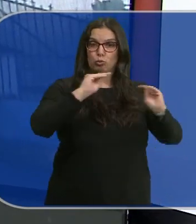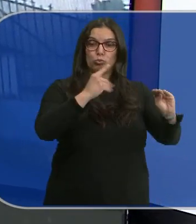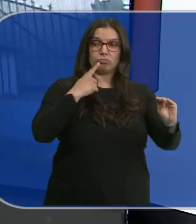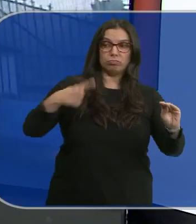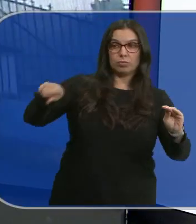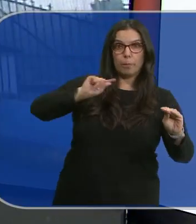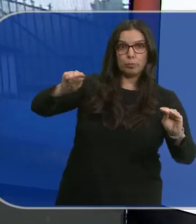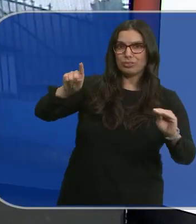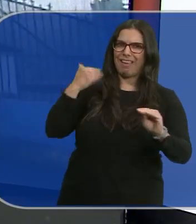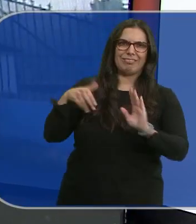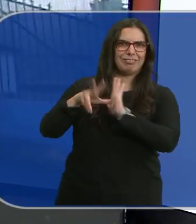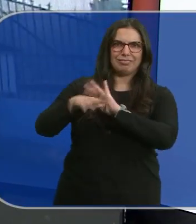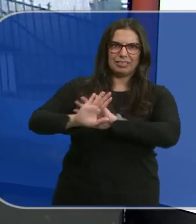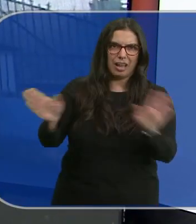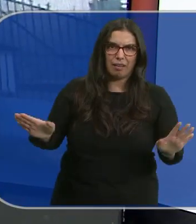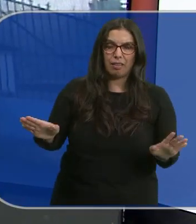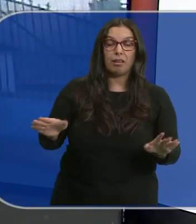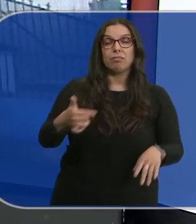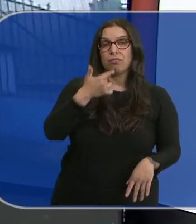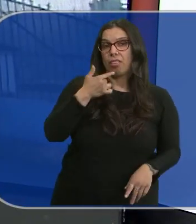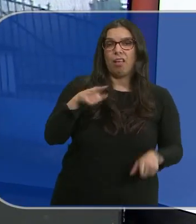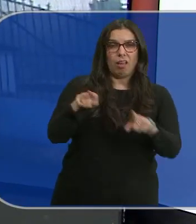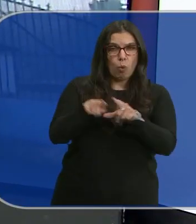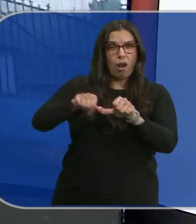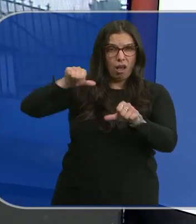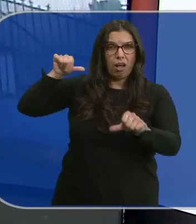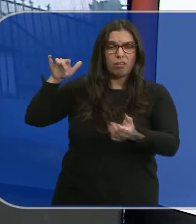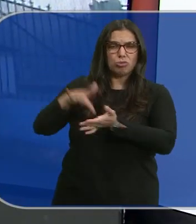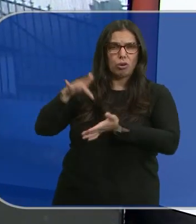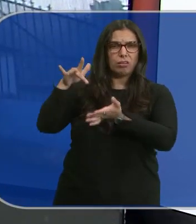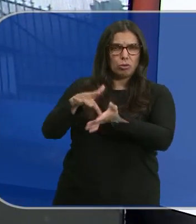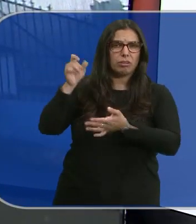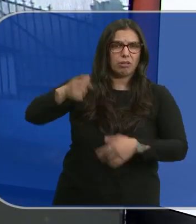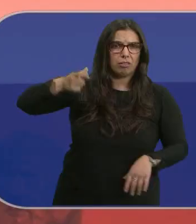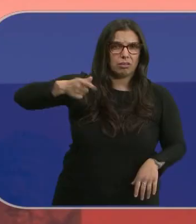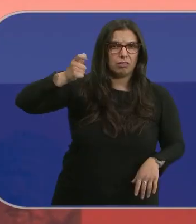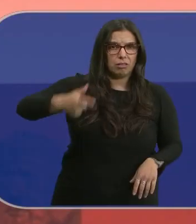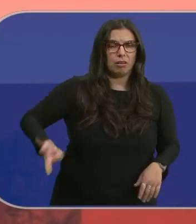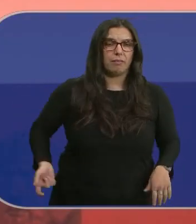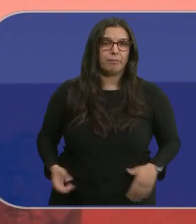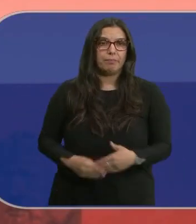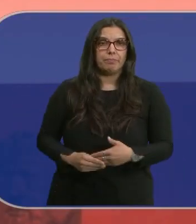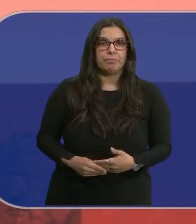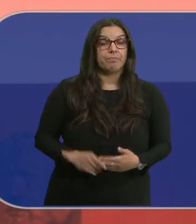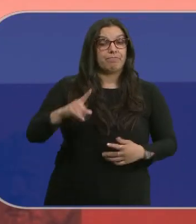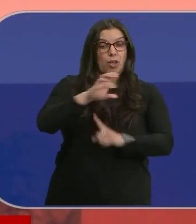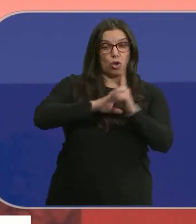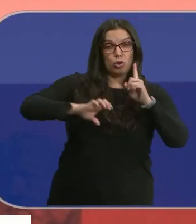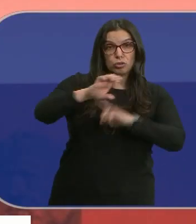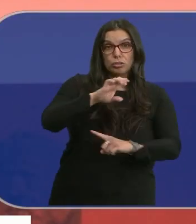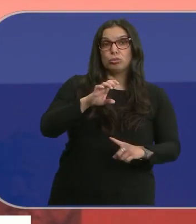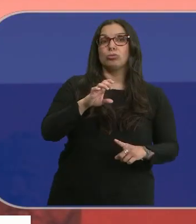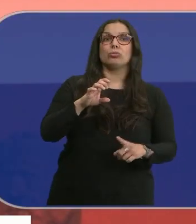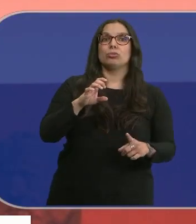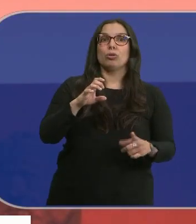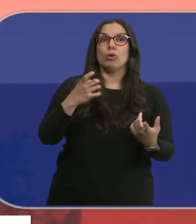Administración autonómica de llegar tarde, como le ha ocurrido, según dice, en otras situaciones parecidas. Ni en este contexto positivo desde el